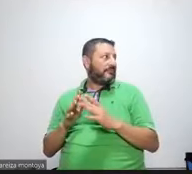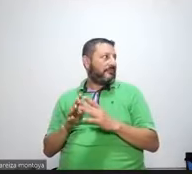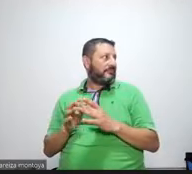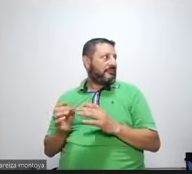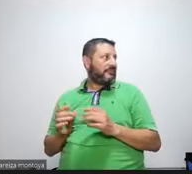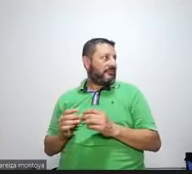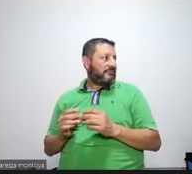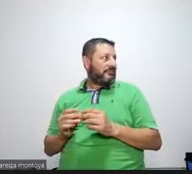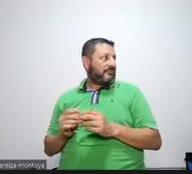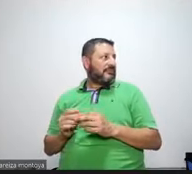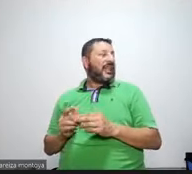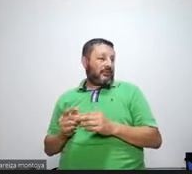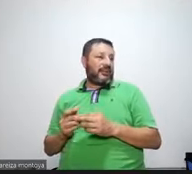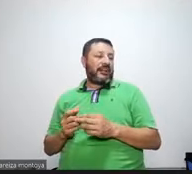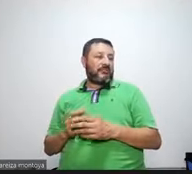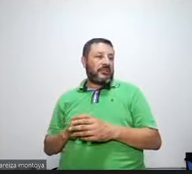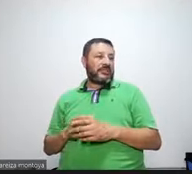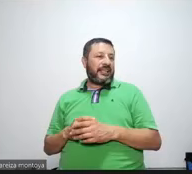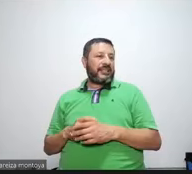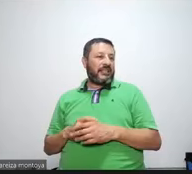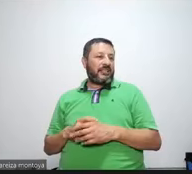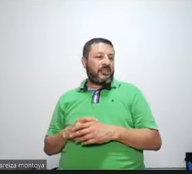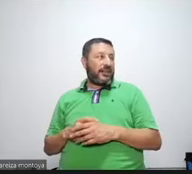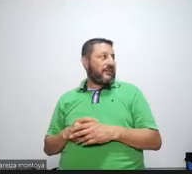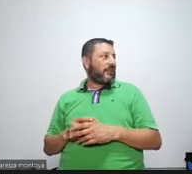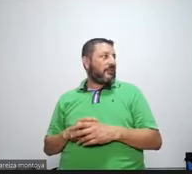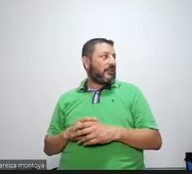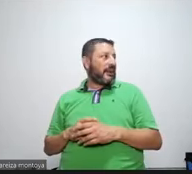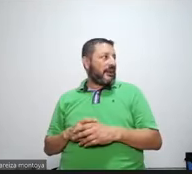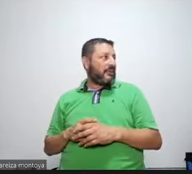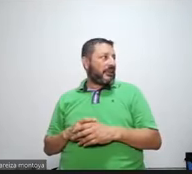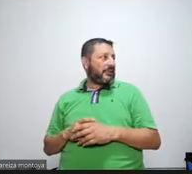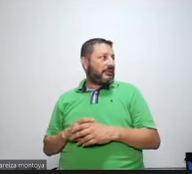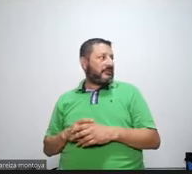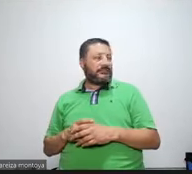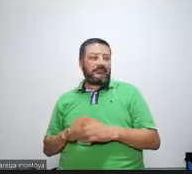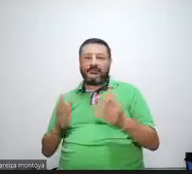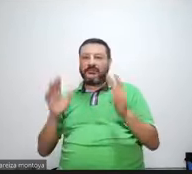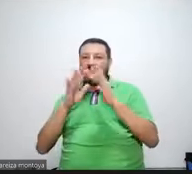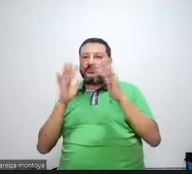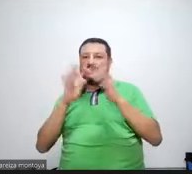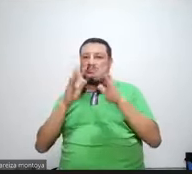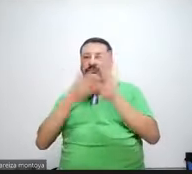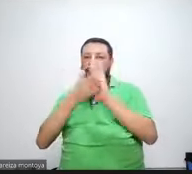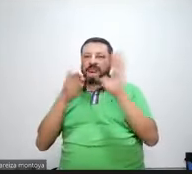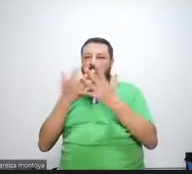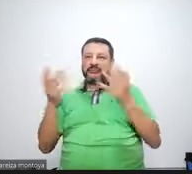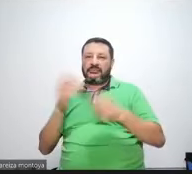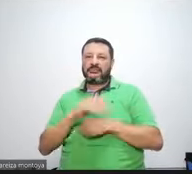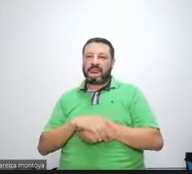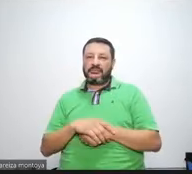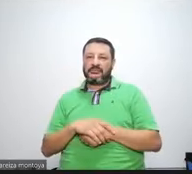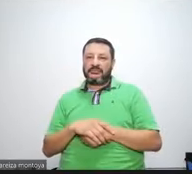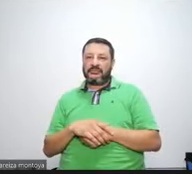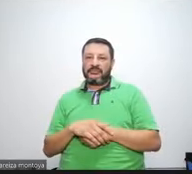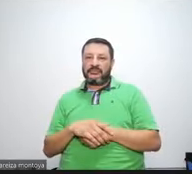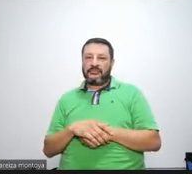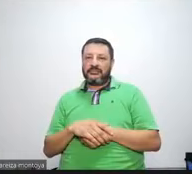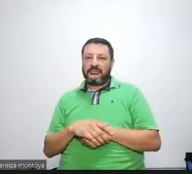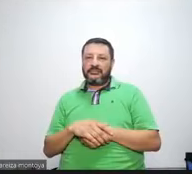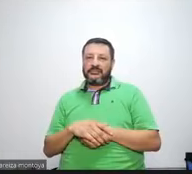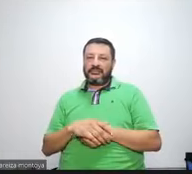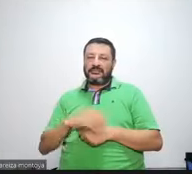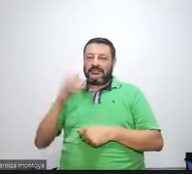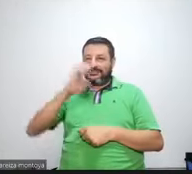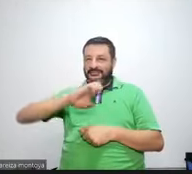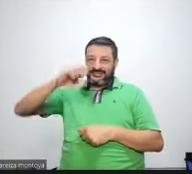como de a escaloncitos pequeños, porque es imposible, a no ser que sea Simone Biles, que es la super famosa campeona